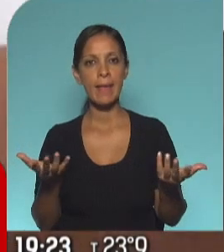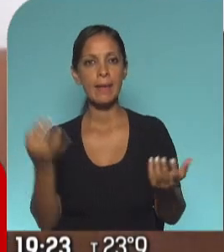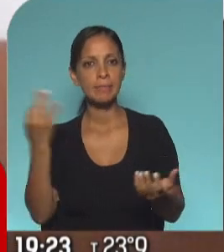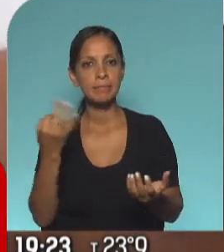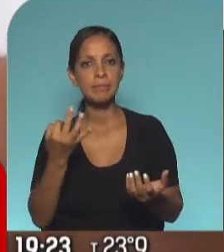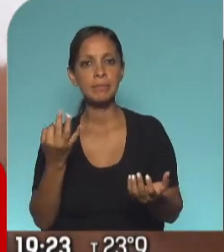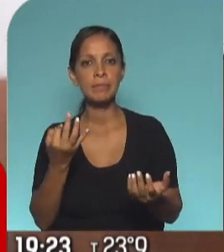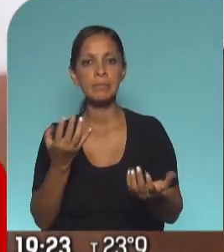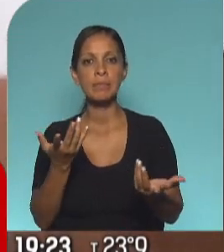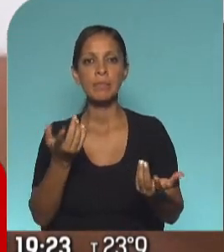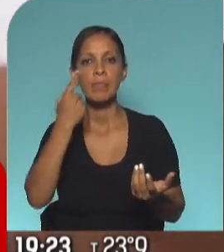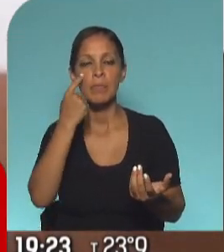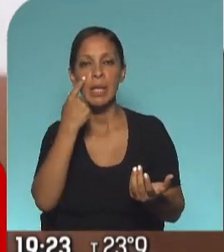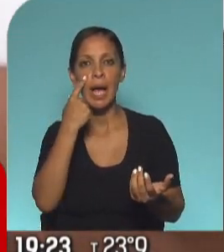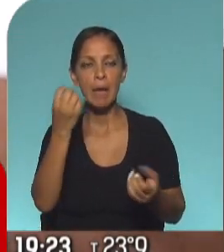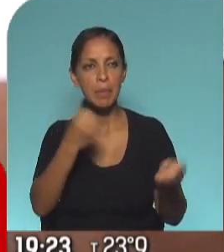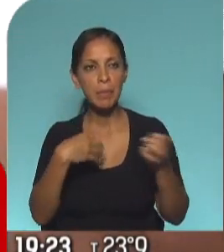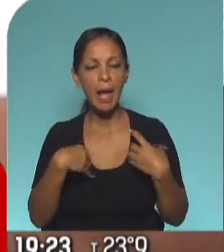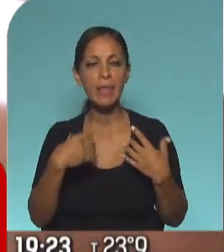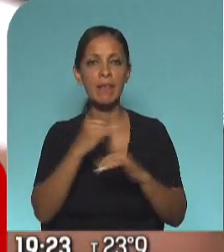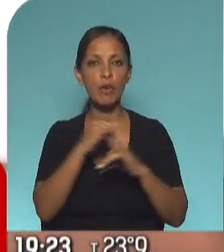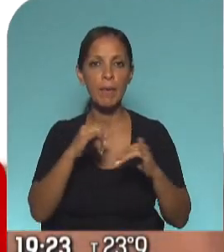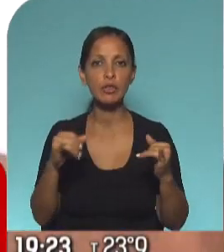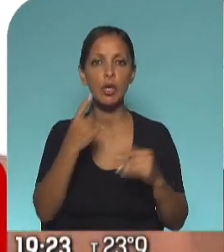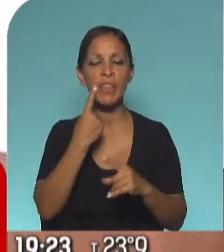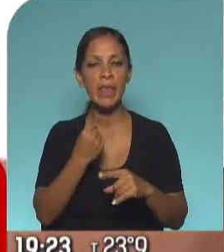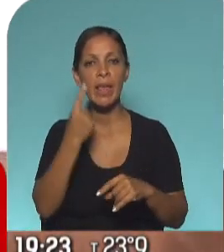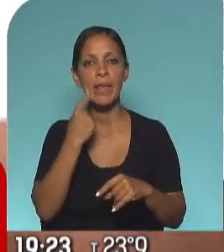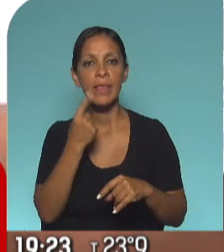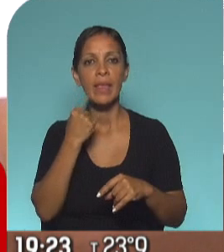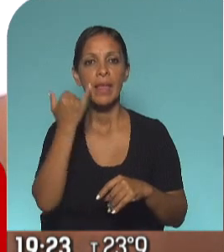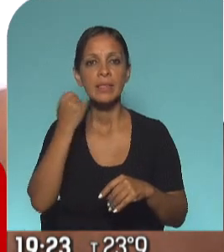comenta, mirá, me anoté, me están mandando toda la información día a día, ya me van a avisar el día